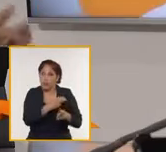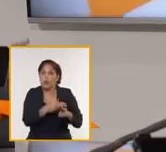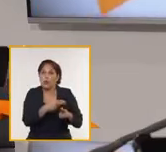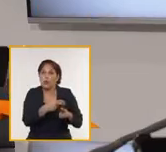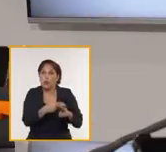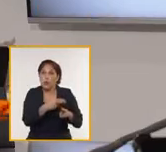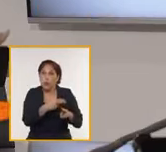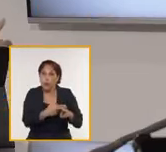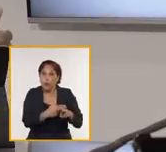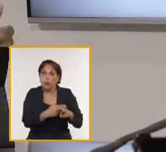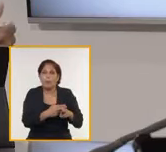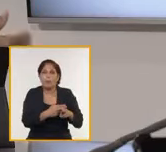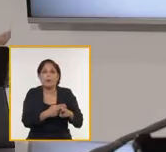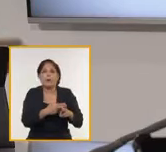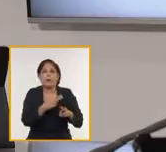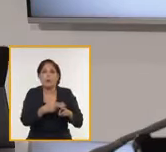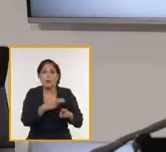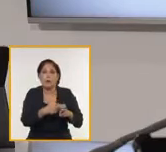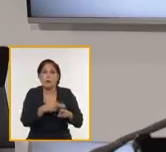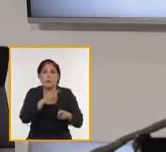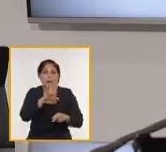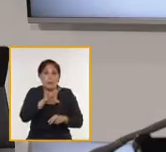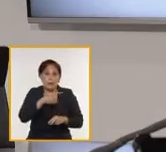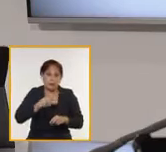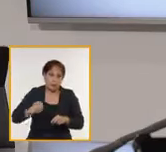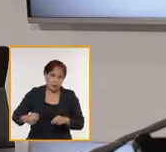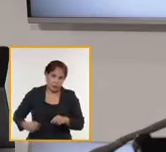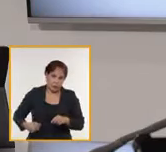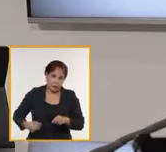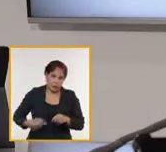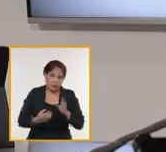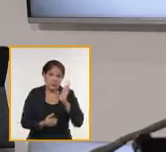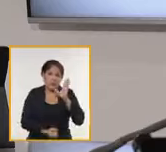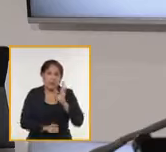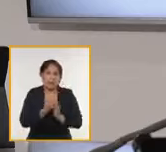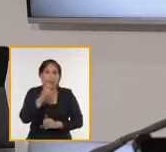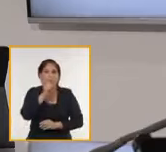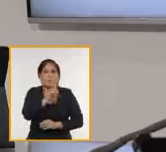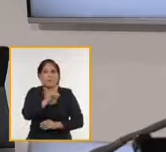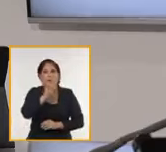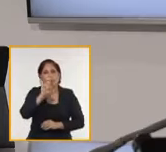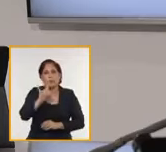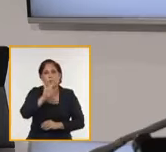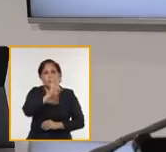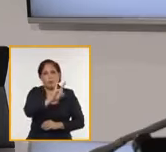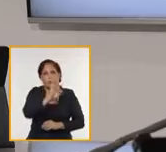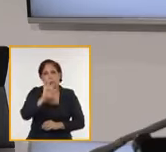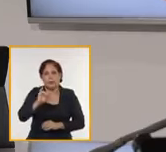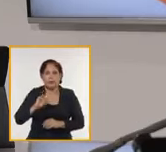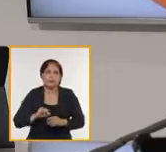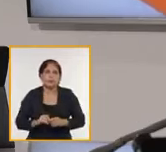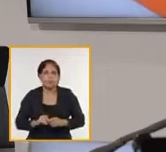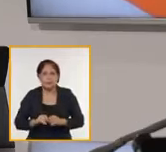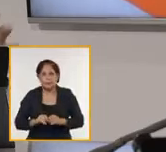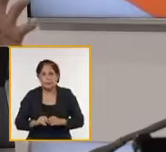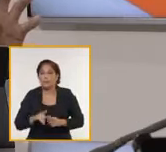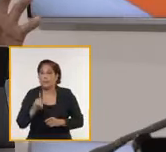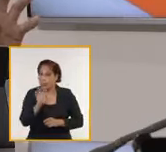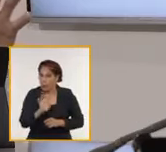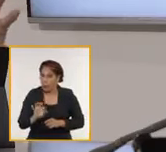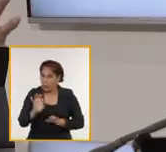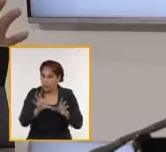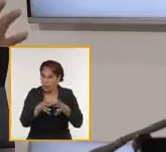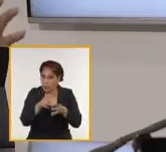los 5 de Shanghái, que se creó en 1996. Esta